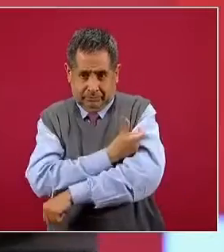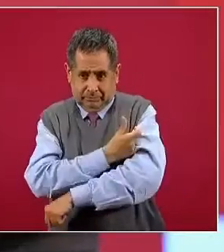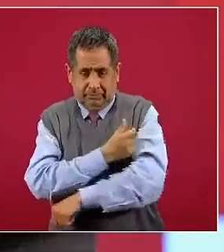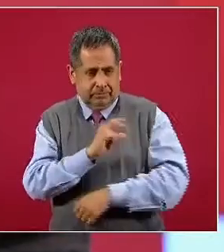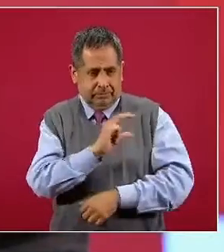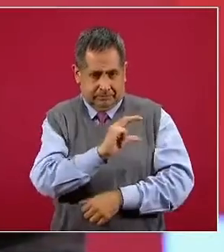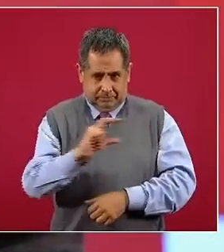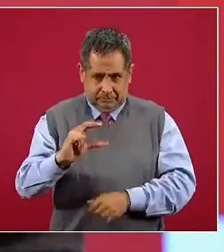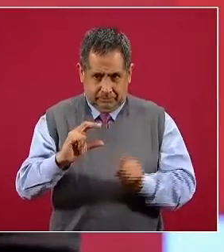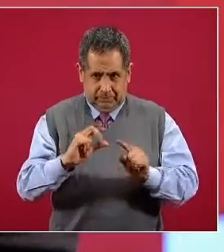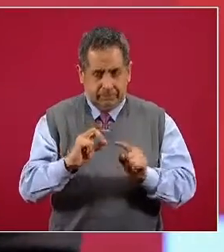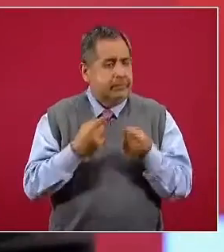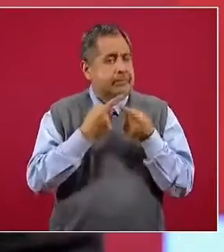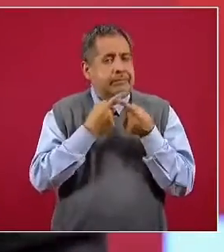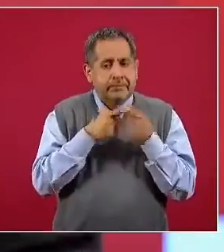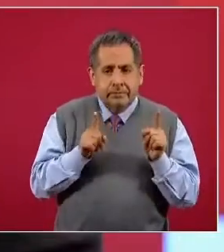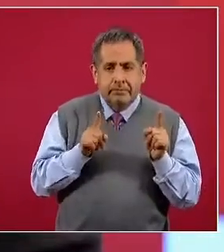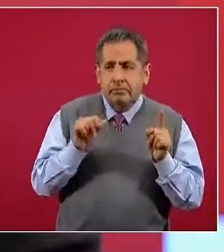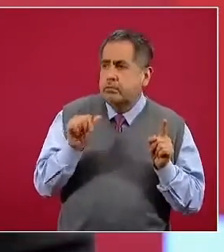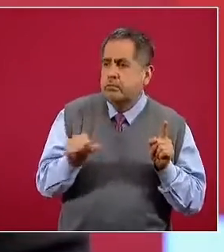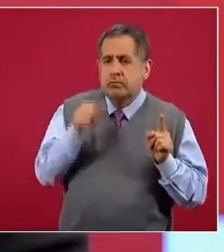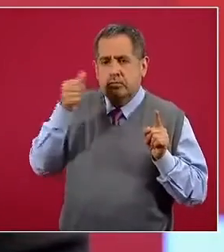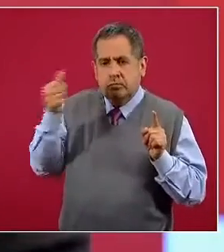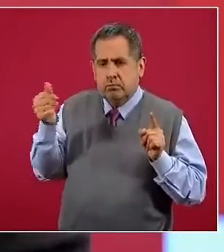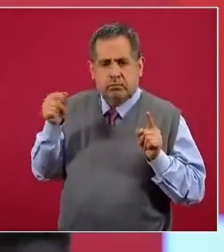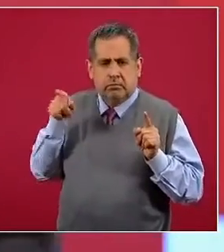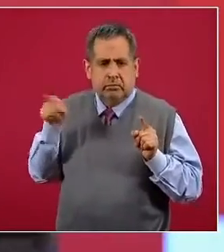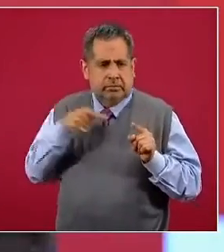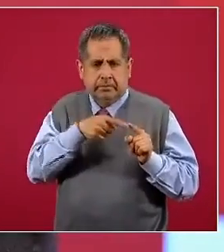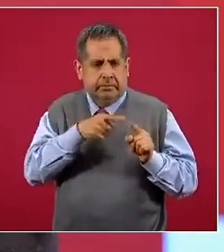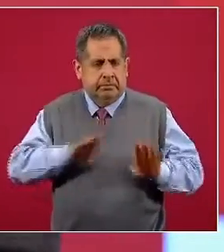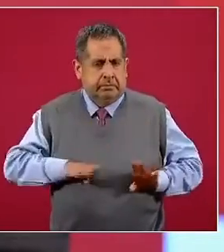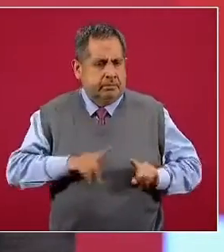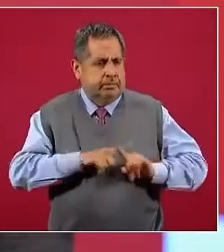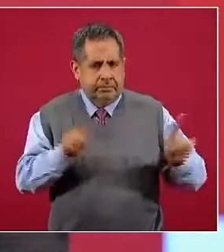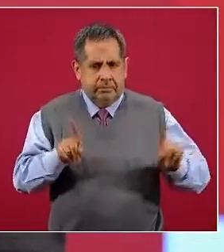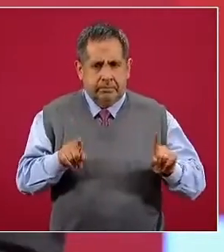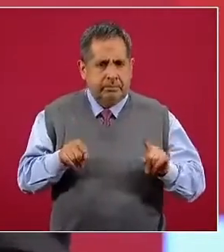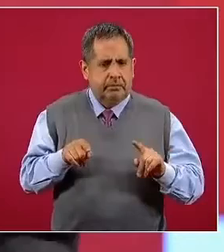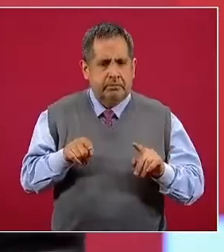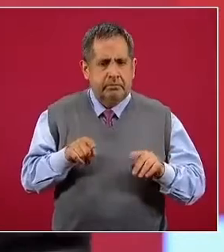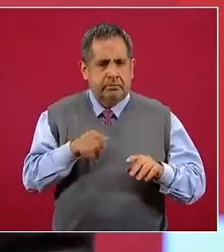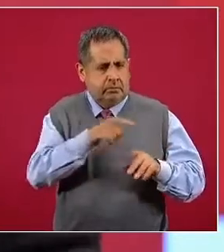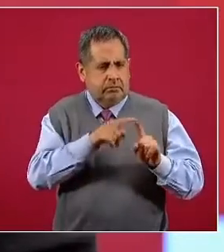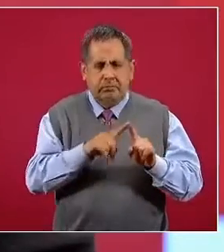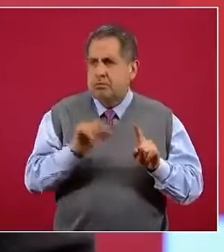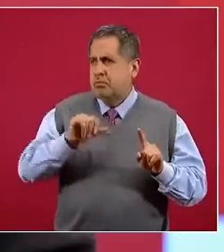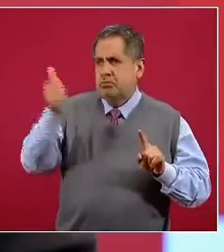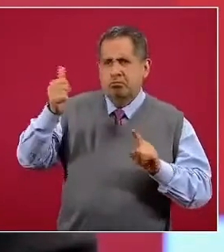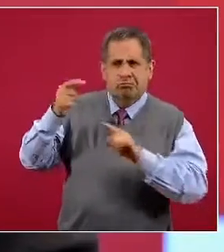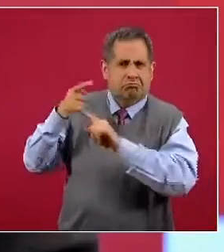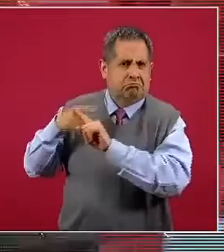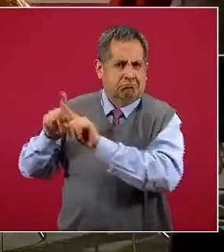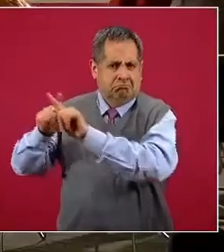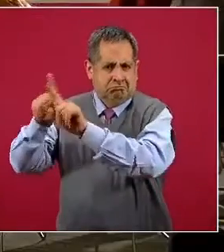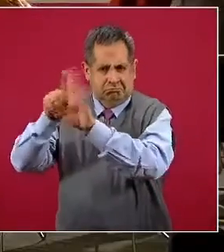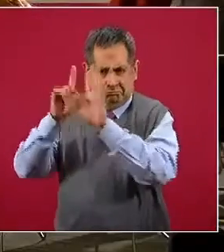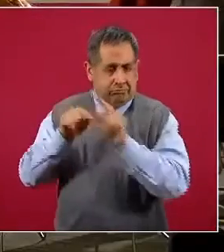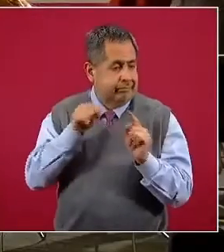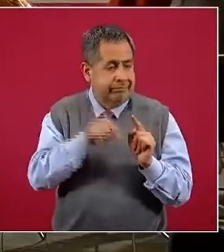muy diferente a la que tiene cualquier otra vacuna del mundo, no solamente vacuna contra el COVID, sino contra cualquier otra